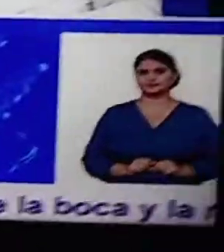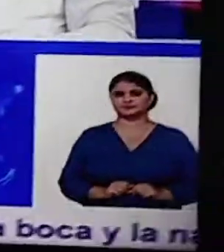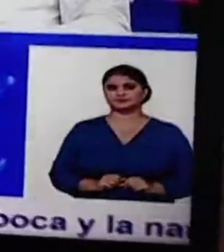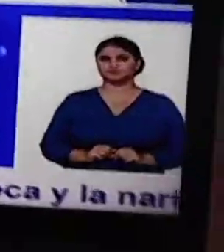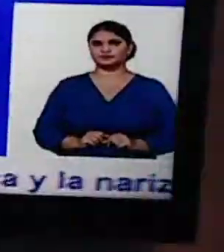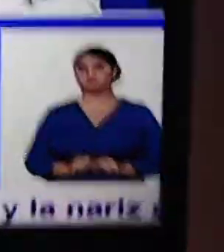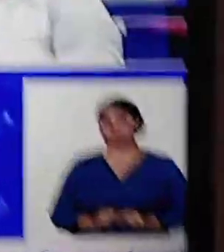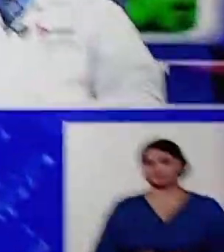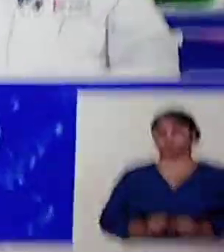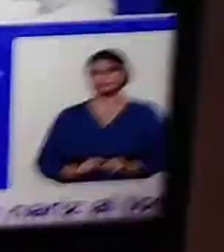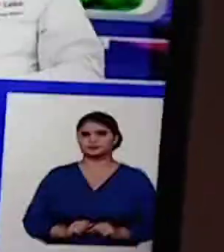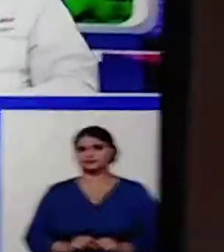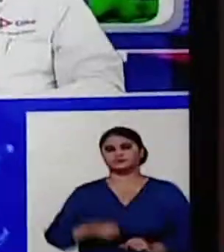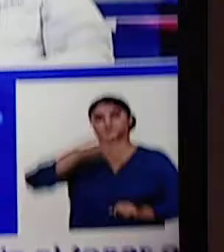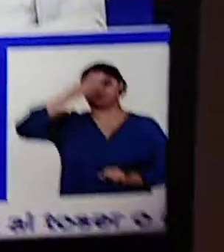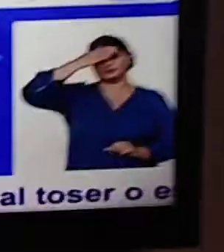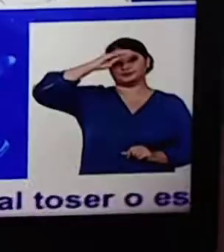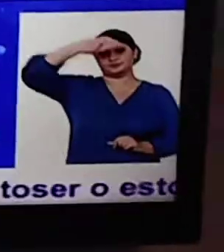con